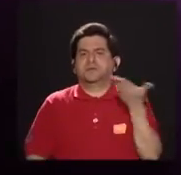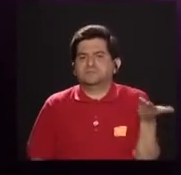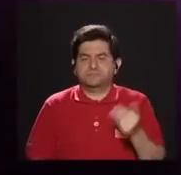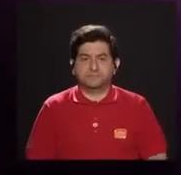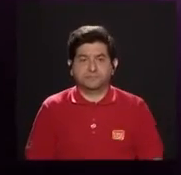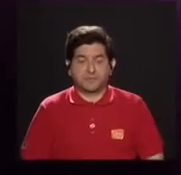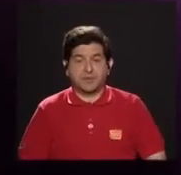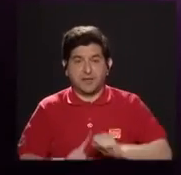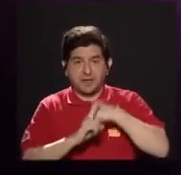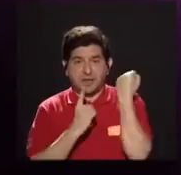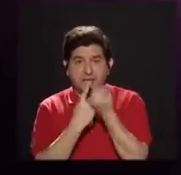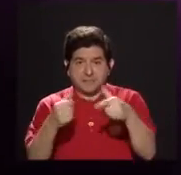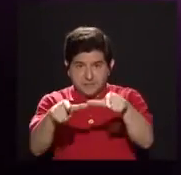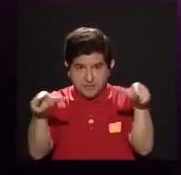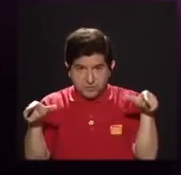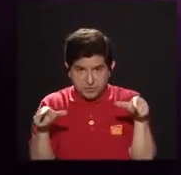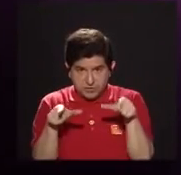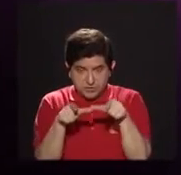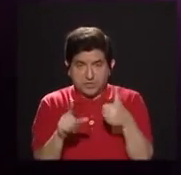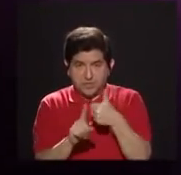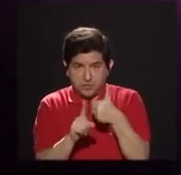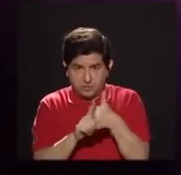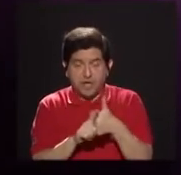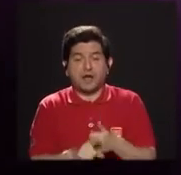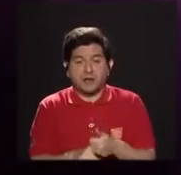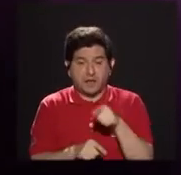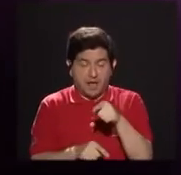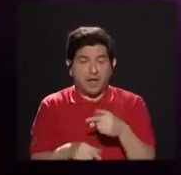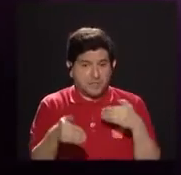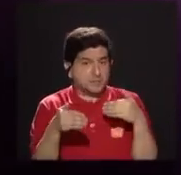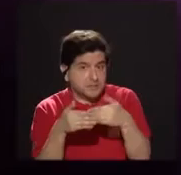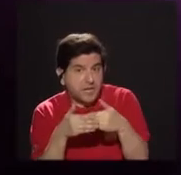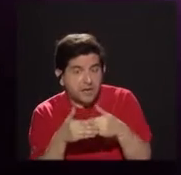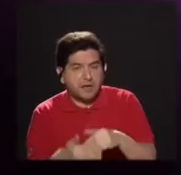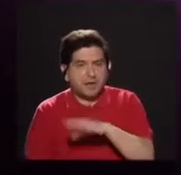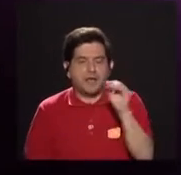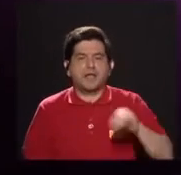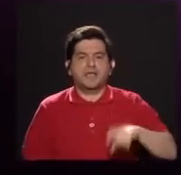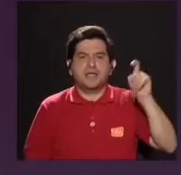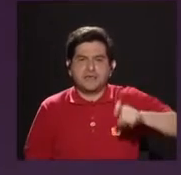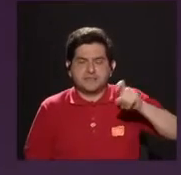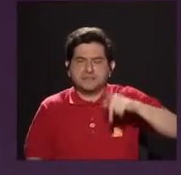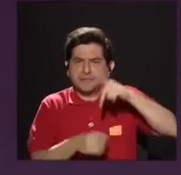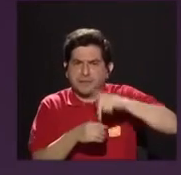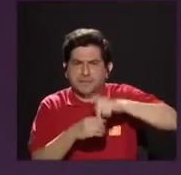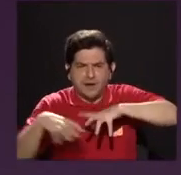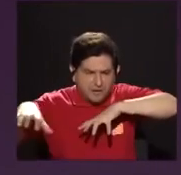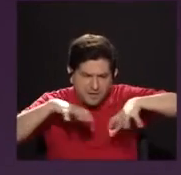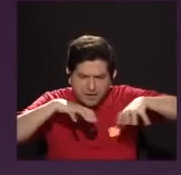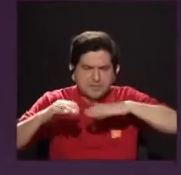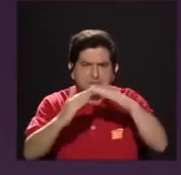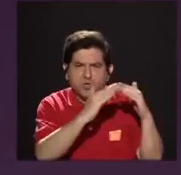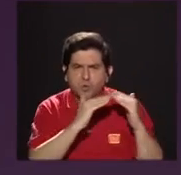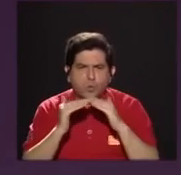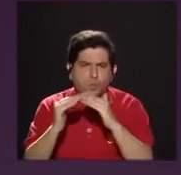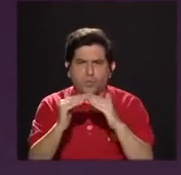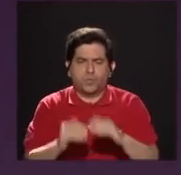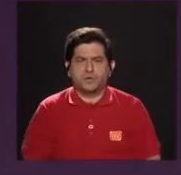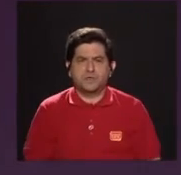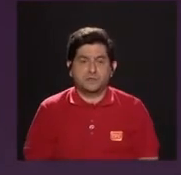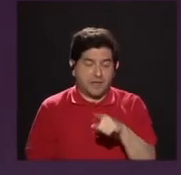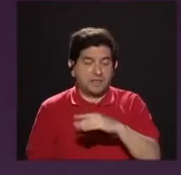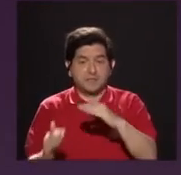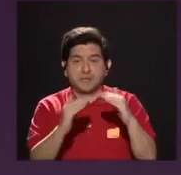lo local es cercano, pero que además pasa por una participación activa de esa comunidad,